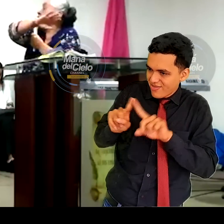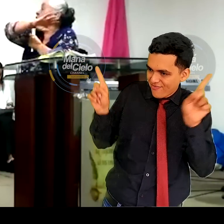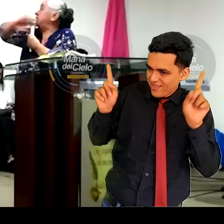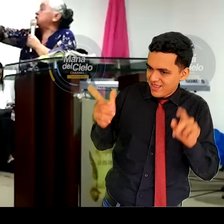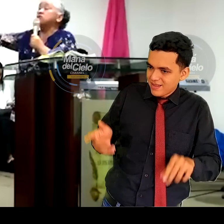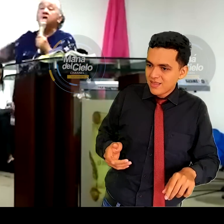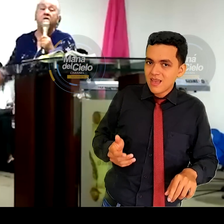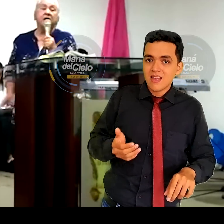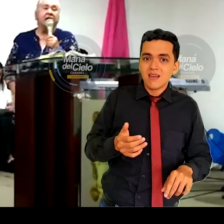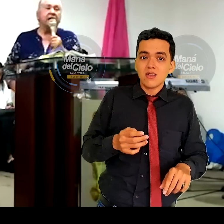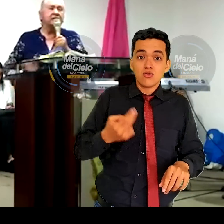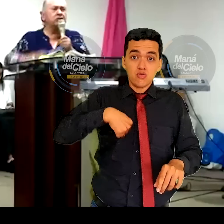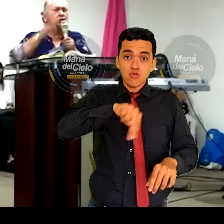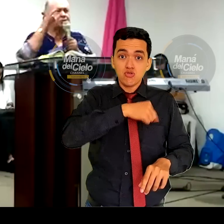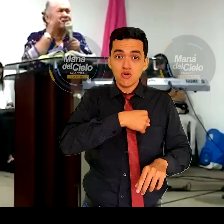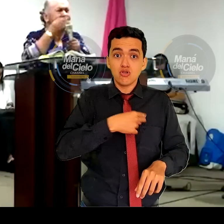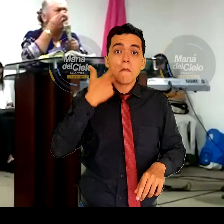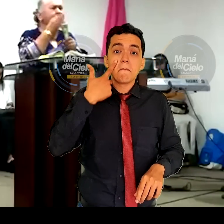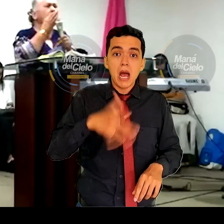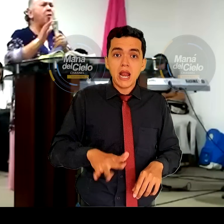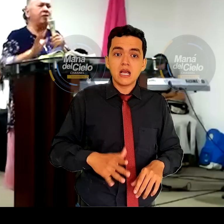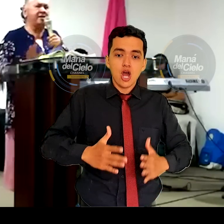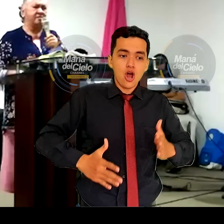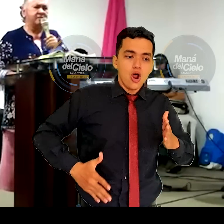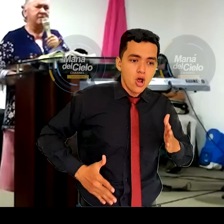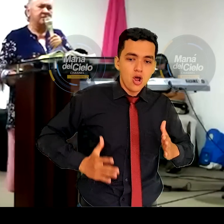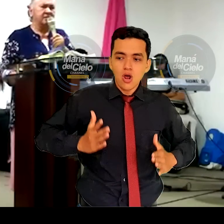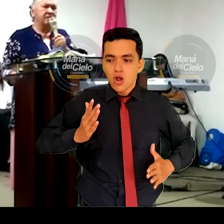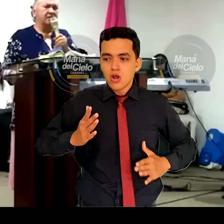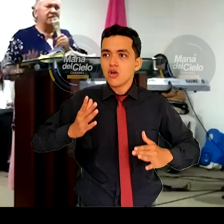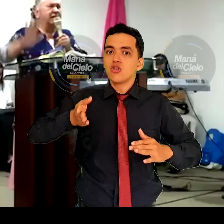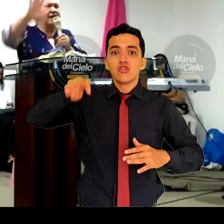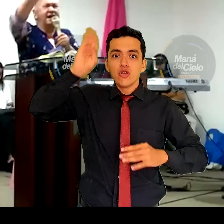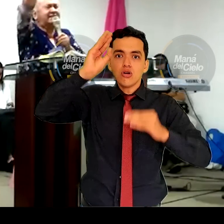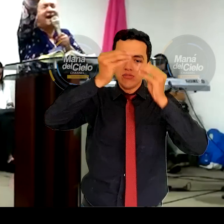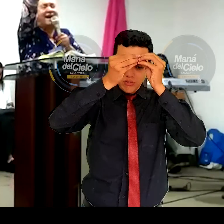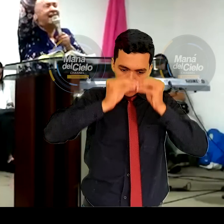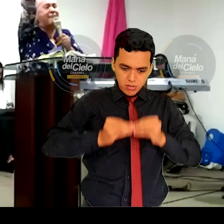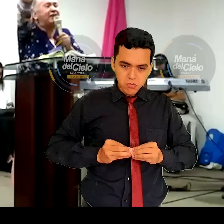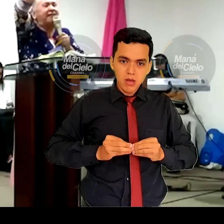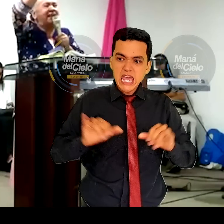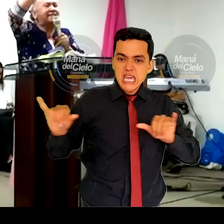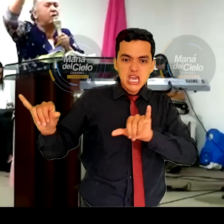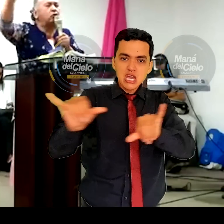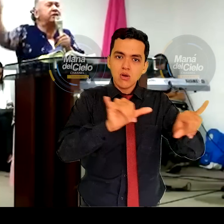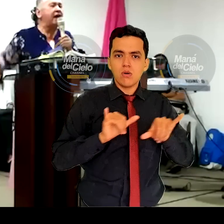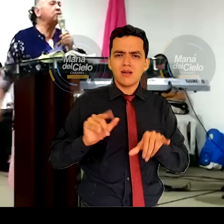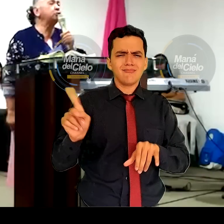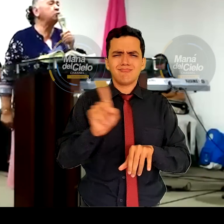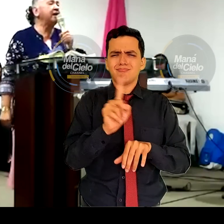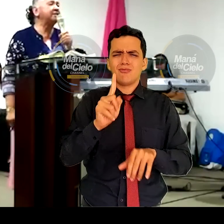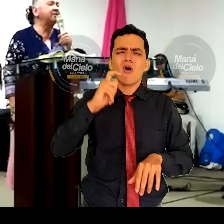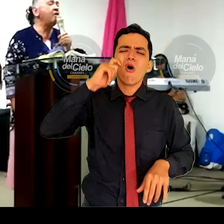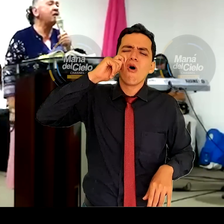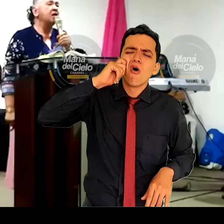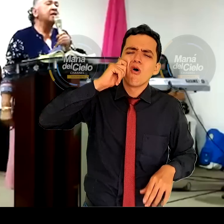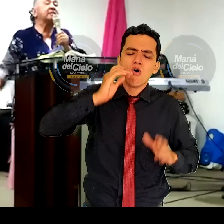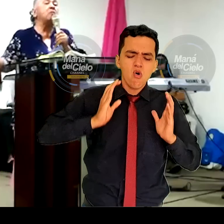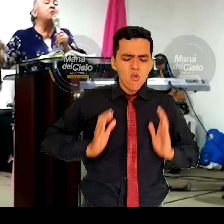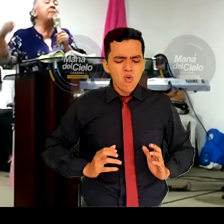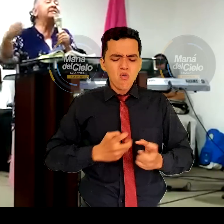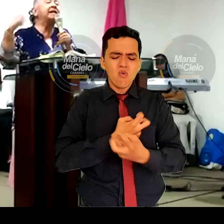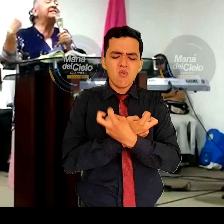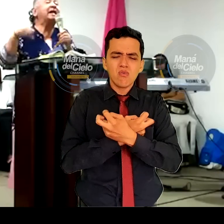ha creado igualitos, no. Dios tiene tanto poder y es tan grande, tan extraordinario en su creación,